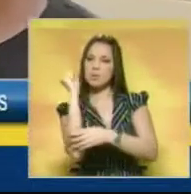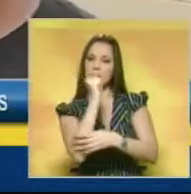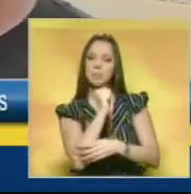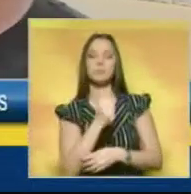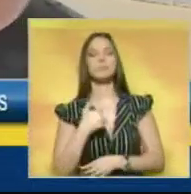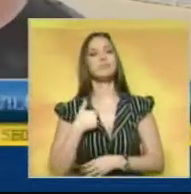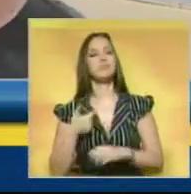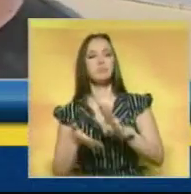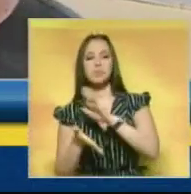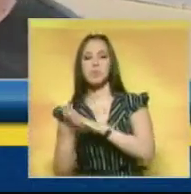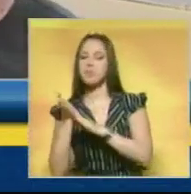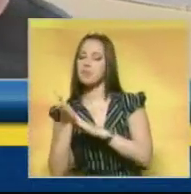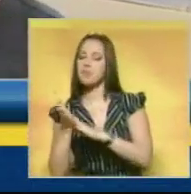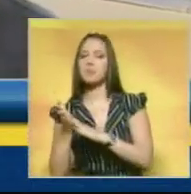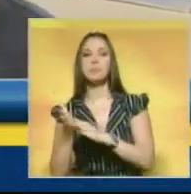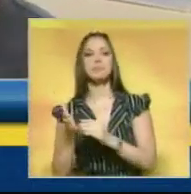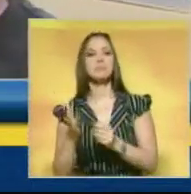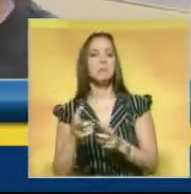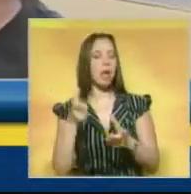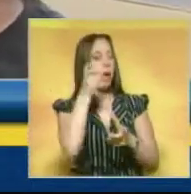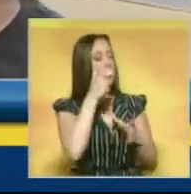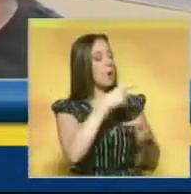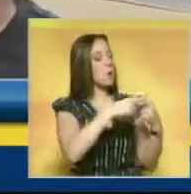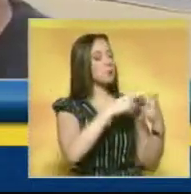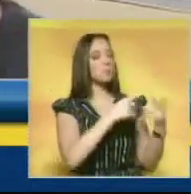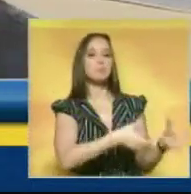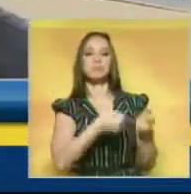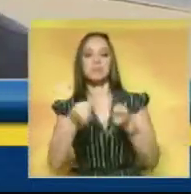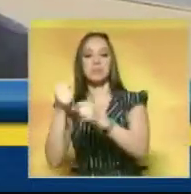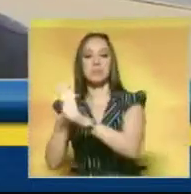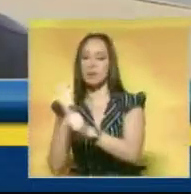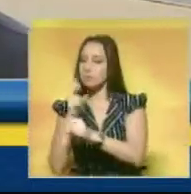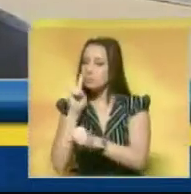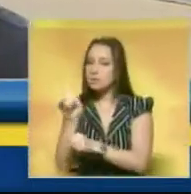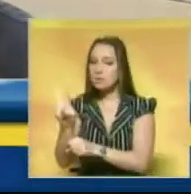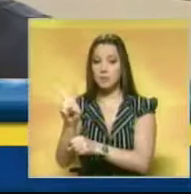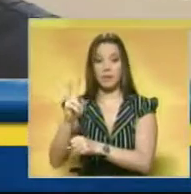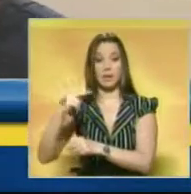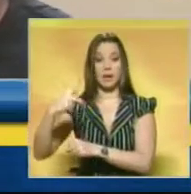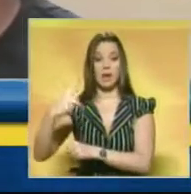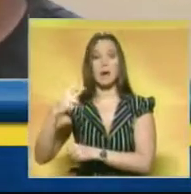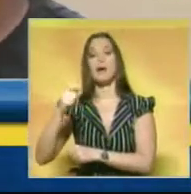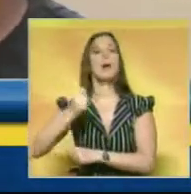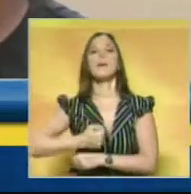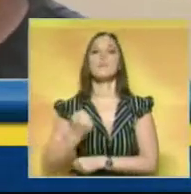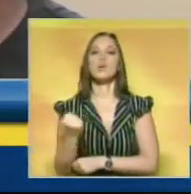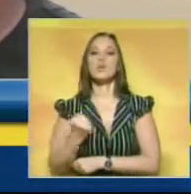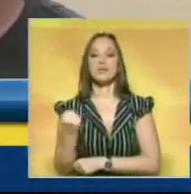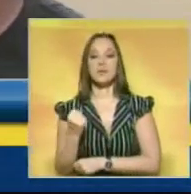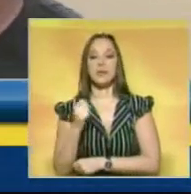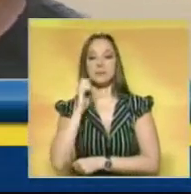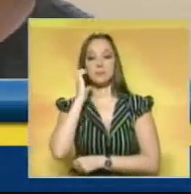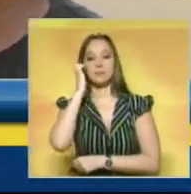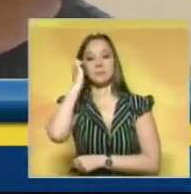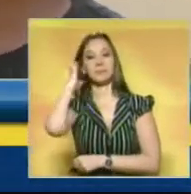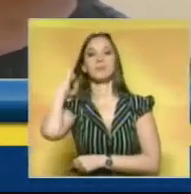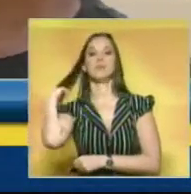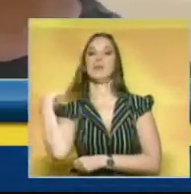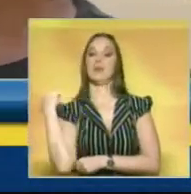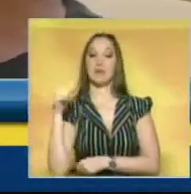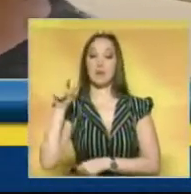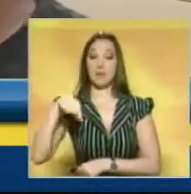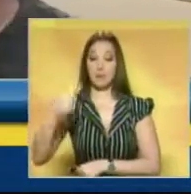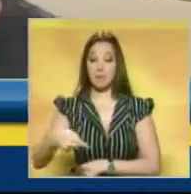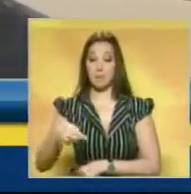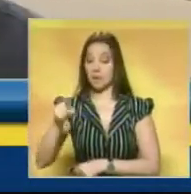y fui a sacar mis corotos de trabajar y vi la PTJ que estaba ahí, los carros de la PTJ, la policía. Y vi